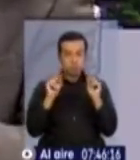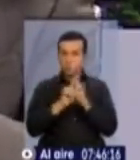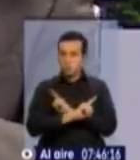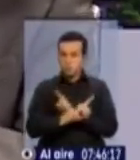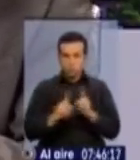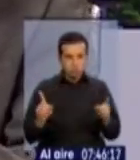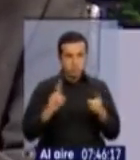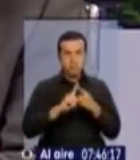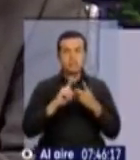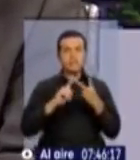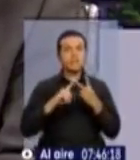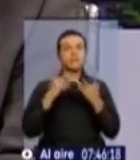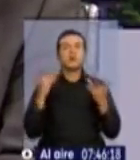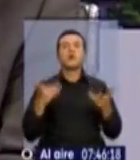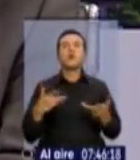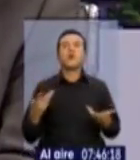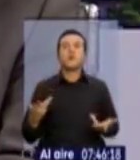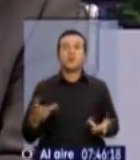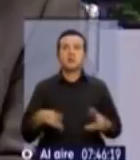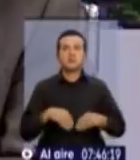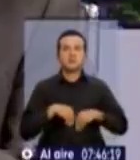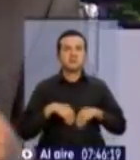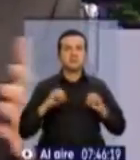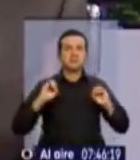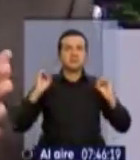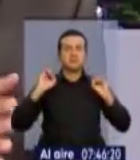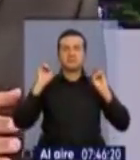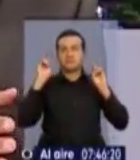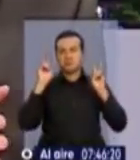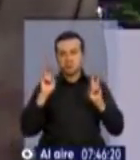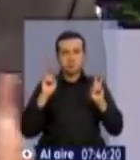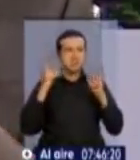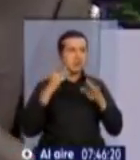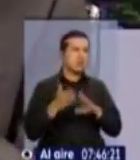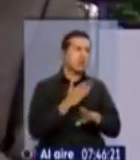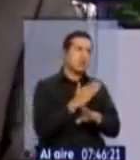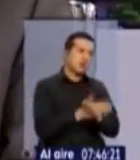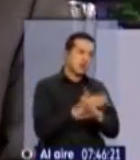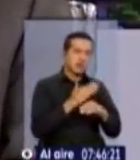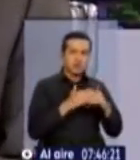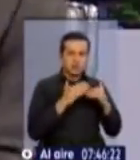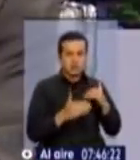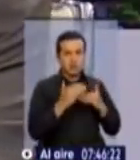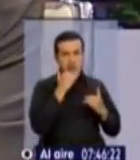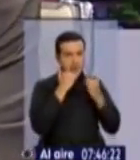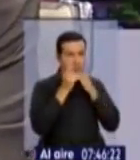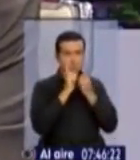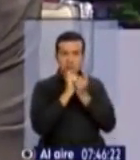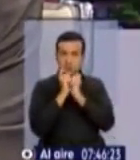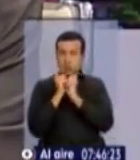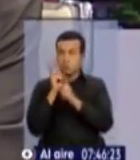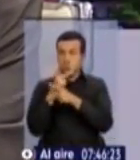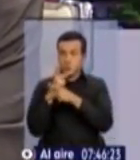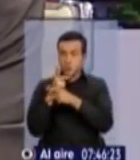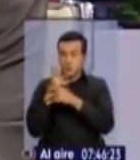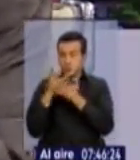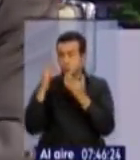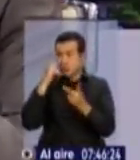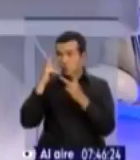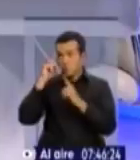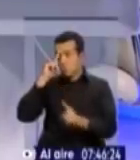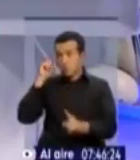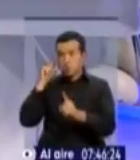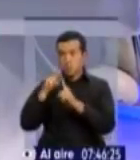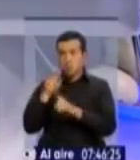aceitar digamos de estos elementos entre lo que tenías que hacer lo que tenías que corregir y lo que tienes que producto proyectar parece que